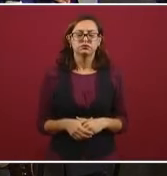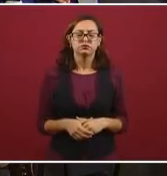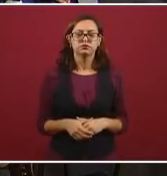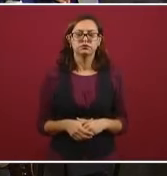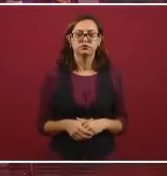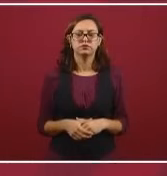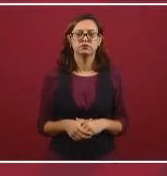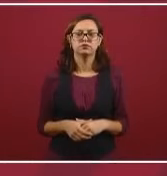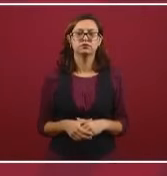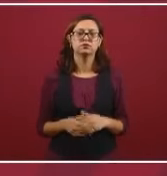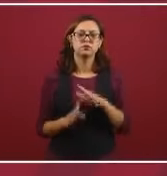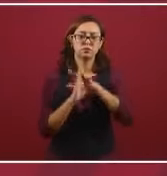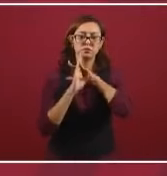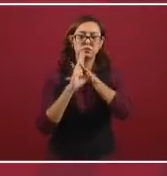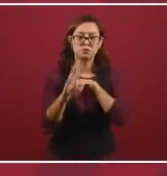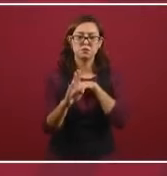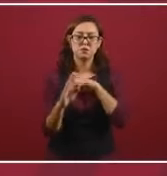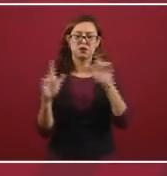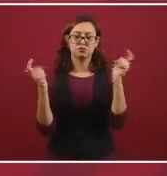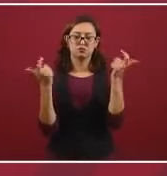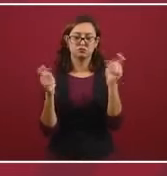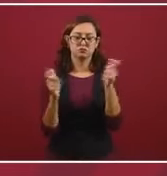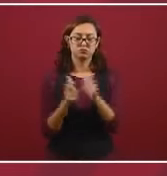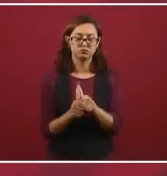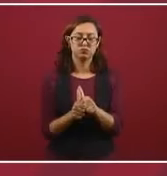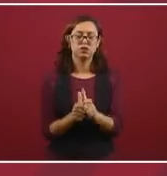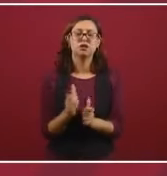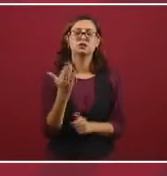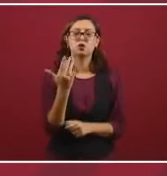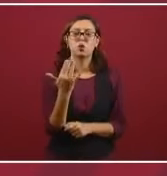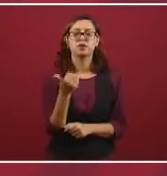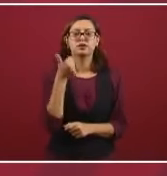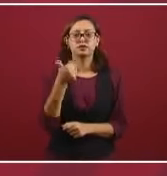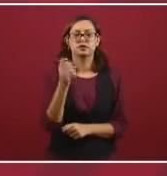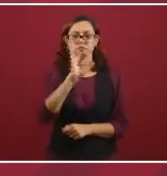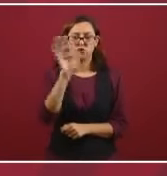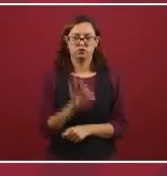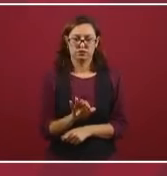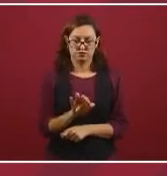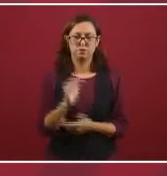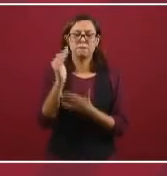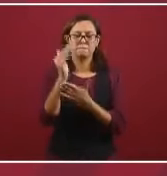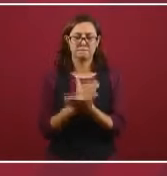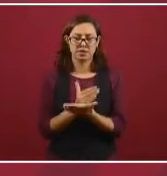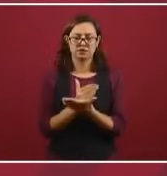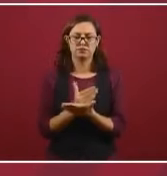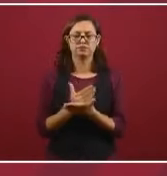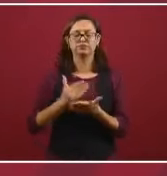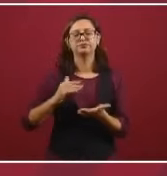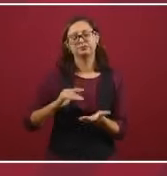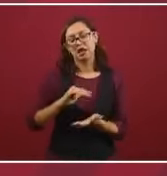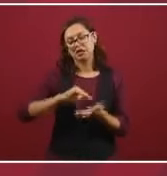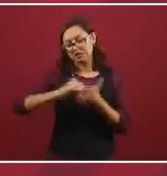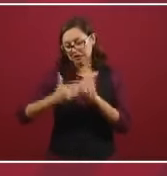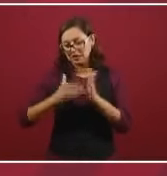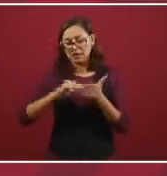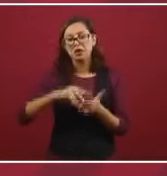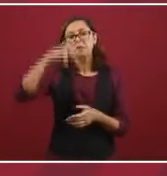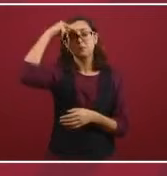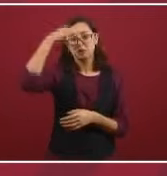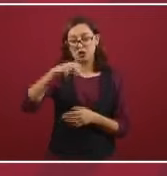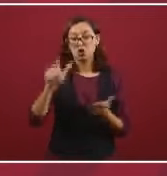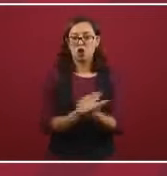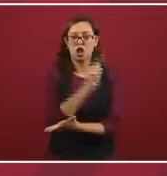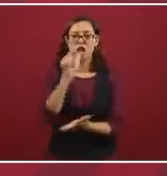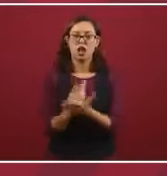del 56% en el flujo migratorio con la estrategia mexicana que está apegada a la Ley de México.